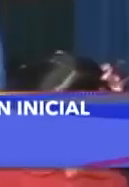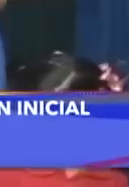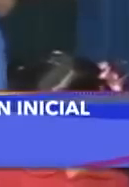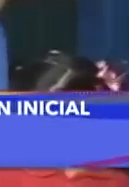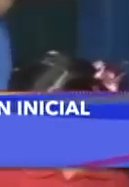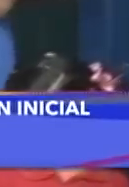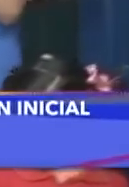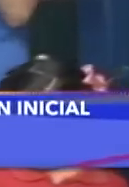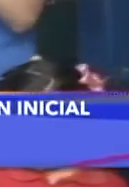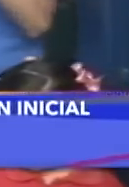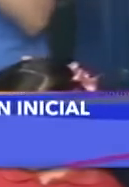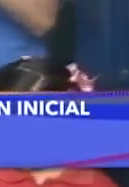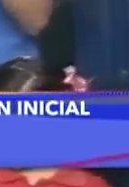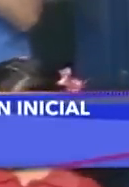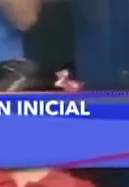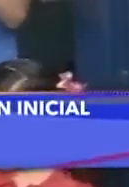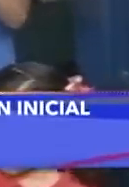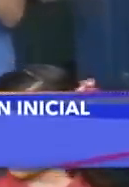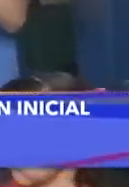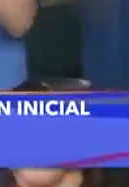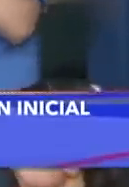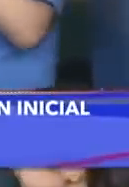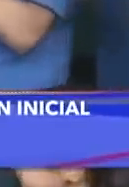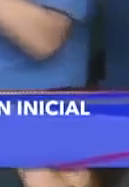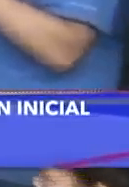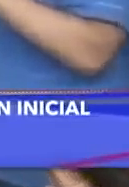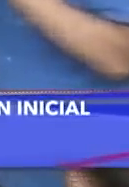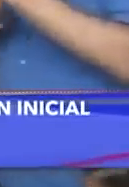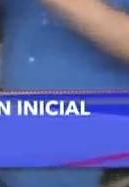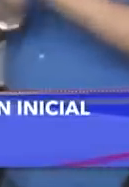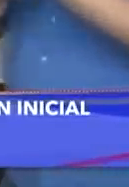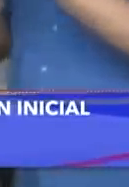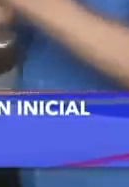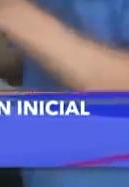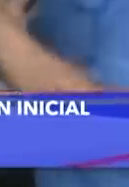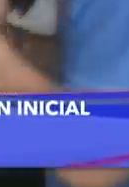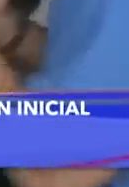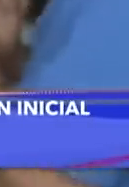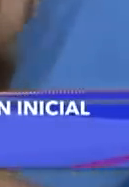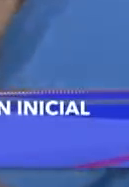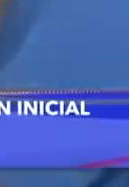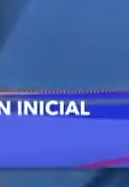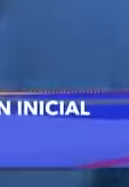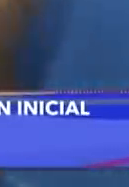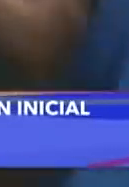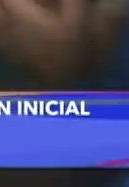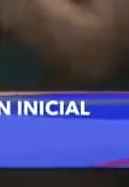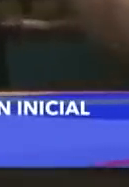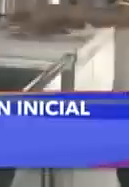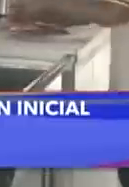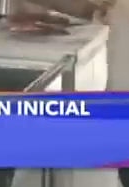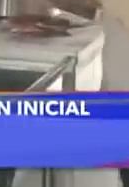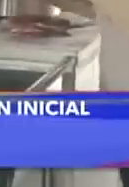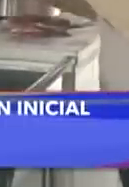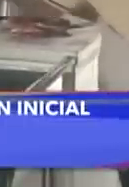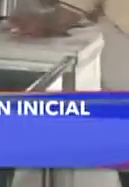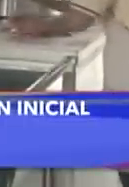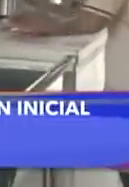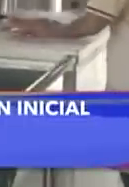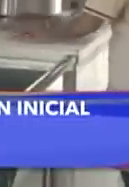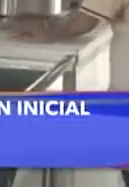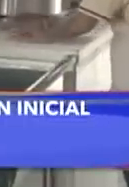y queda inaugurado presidente gracias para que ustedes aquí se recuperaron se recuerda queremos